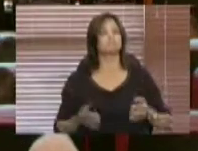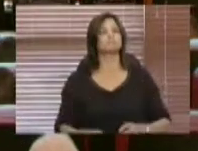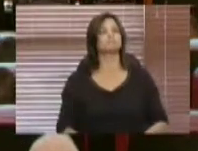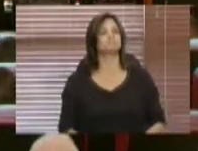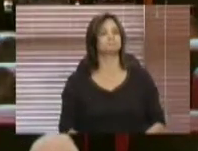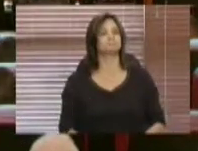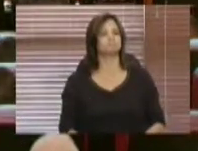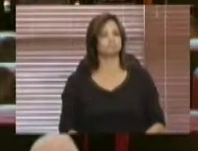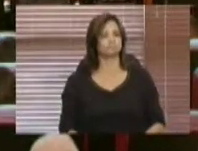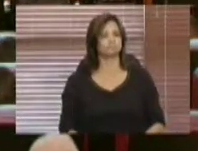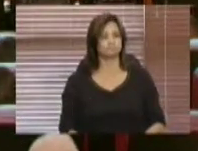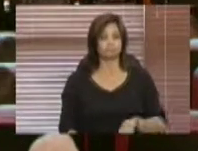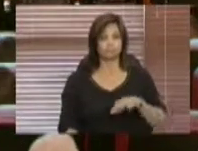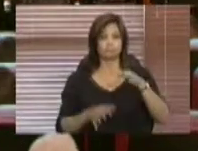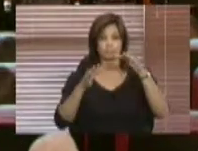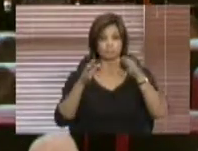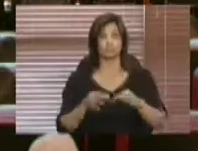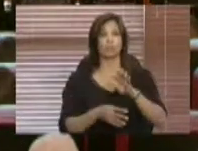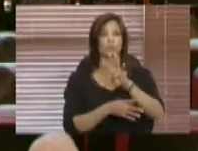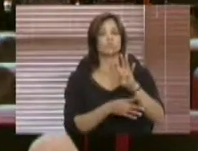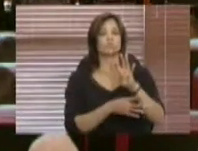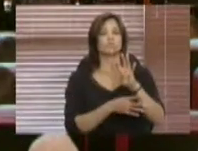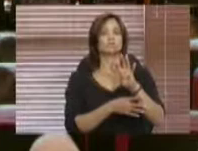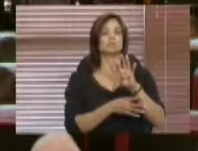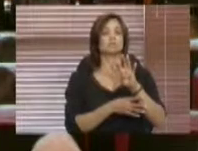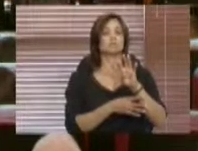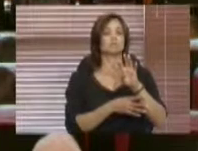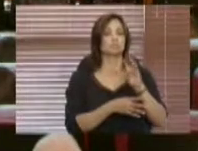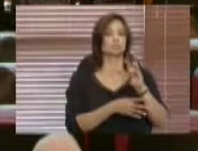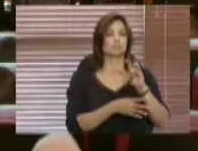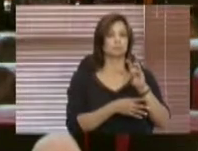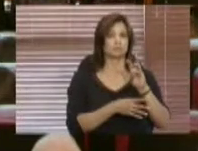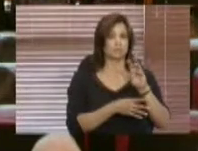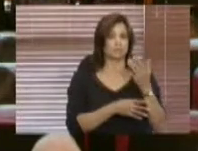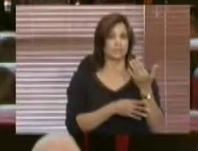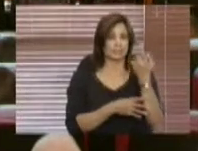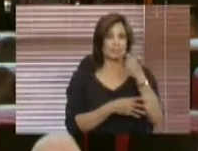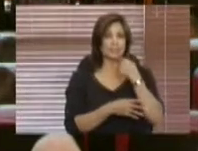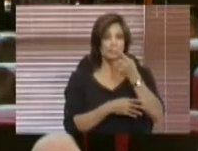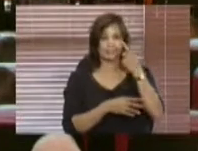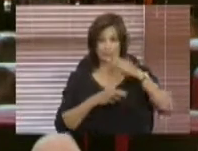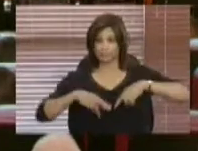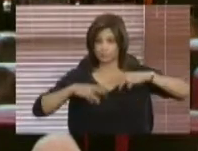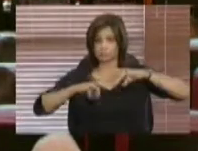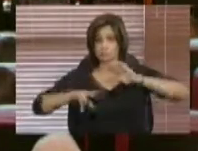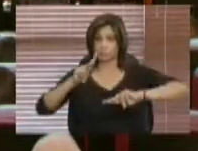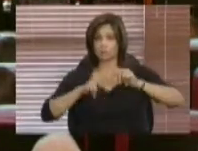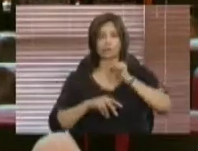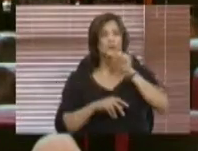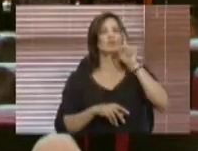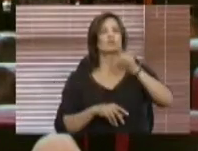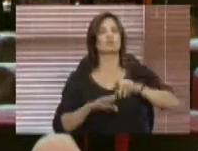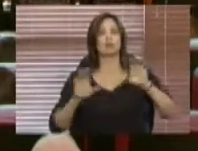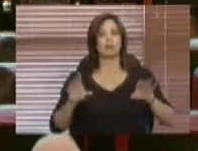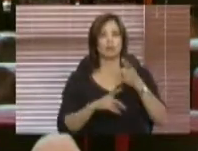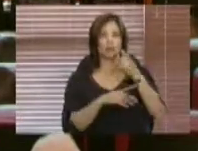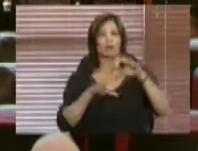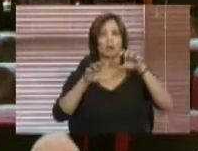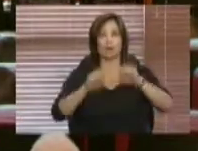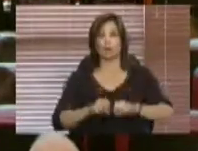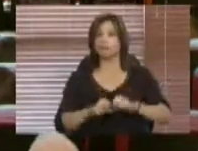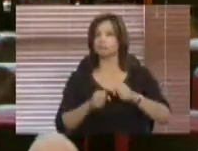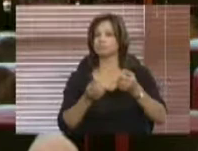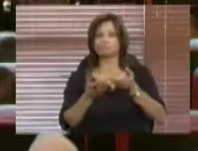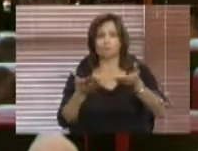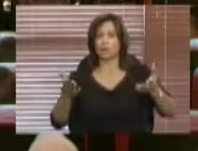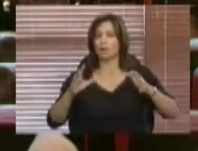En la sentencia 436-15, el Tribunal planteó que el Ministerio Público no debe proceder al secuestro automático